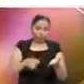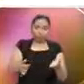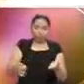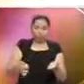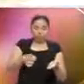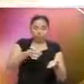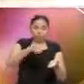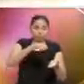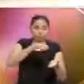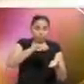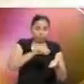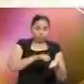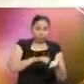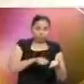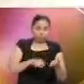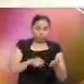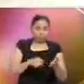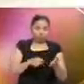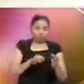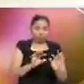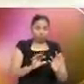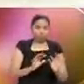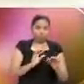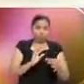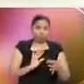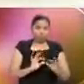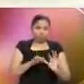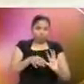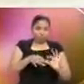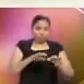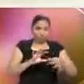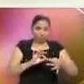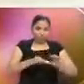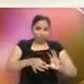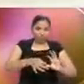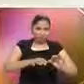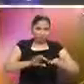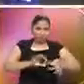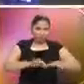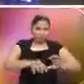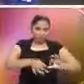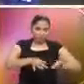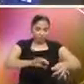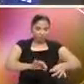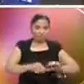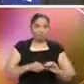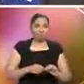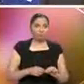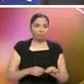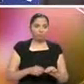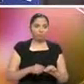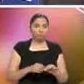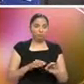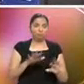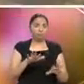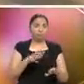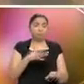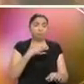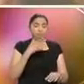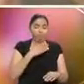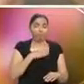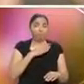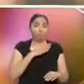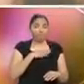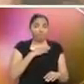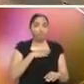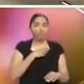Ya. Sí. Y lo vamos a hacer taquito. Digo, pues sí, muy complicado no está, ¿no? Pero queda muy bueno. Y yo creo